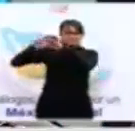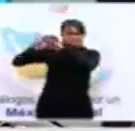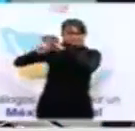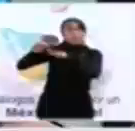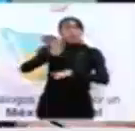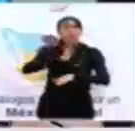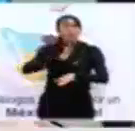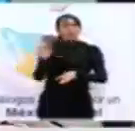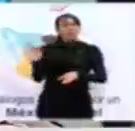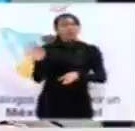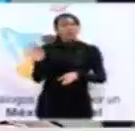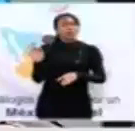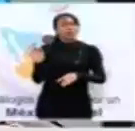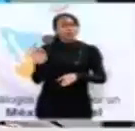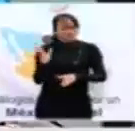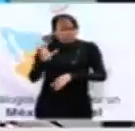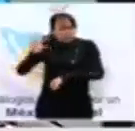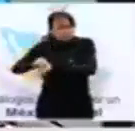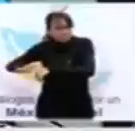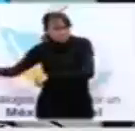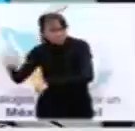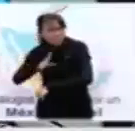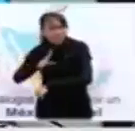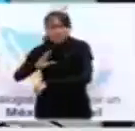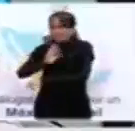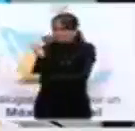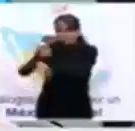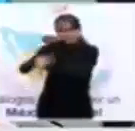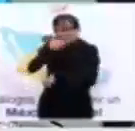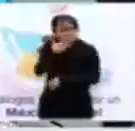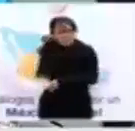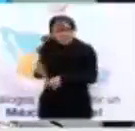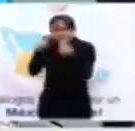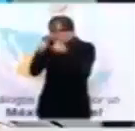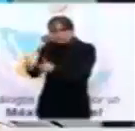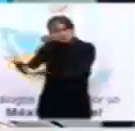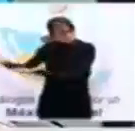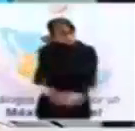ya lo propone. Digo, cosas de la política.